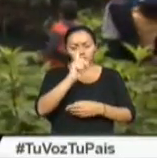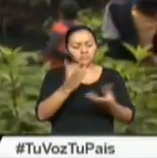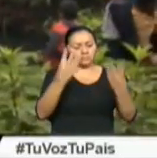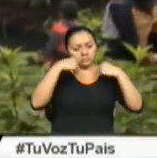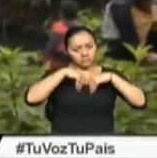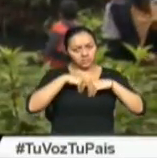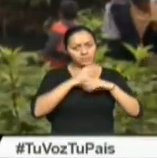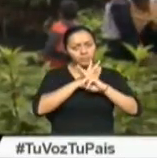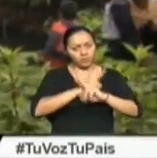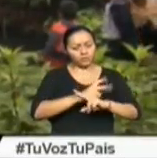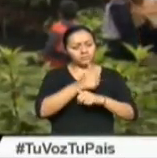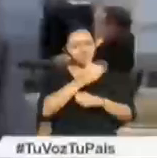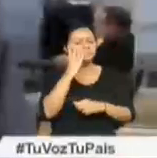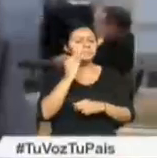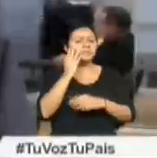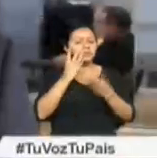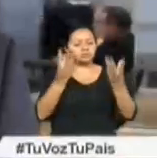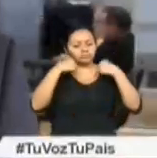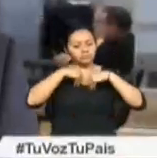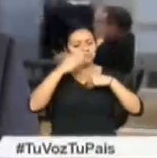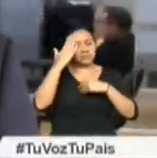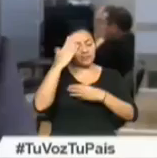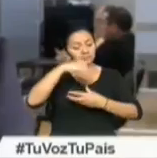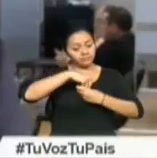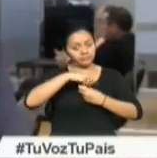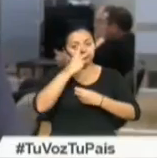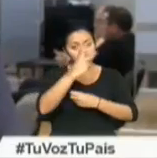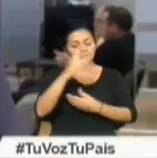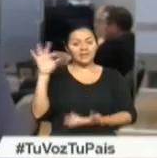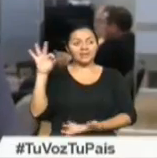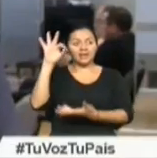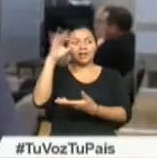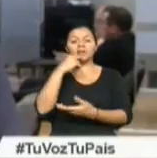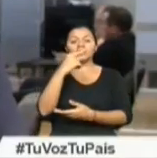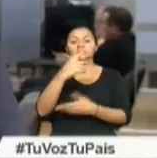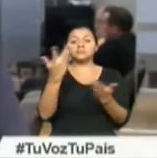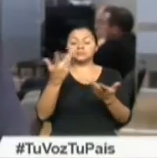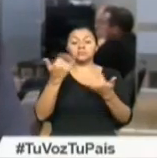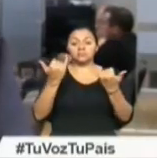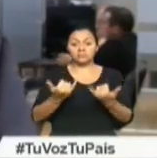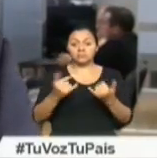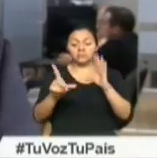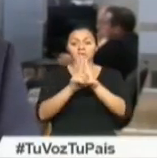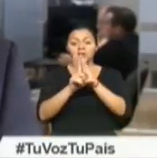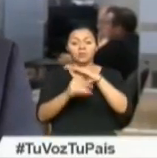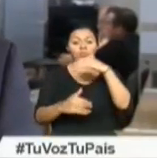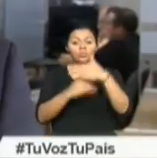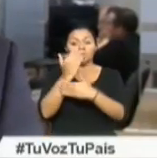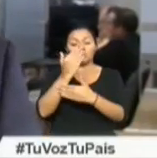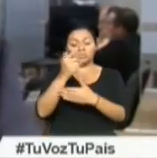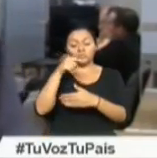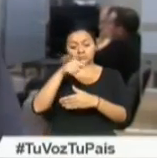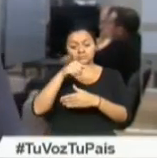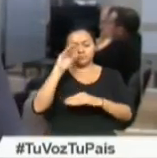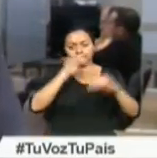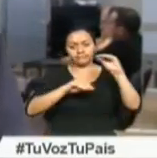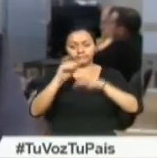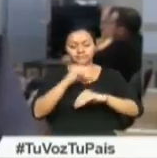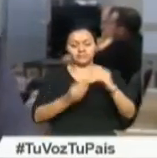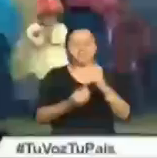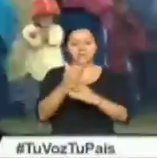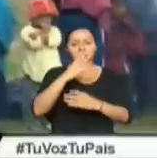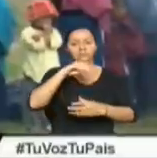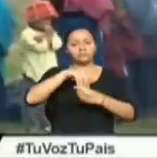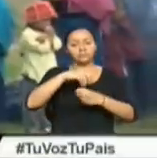Ciencia y Tecnología, CENESID. Su delegado, Emilio Uzcategui, sostuvo que la vigencia del Código de Ingenios ha permitido crear una